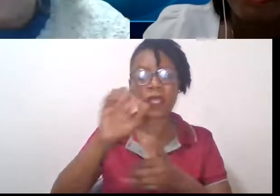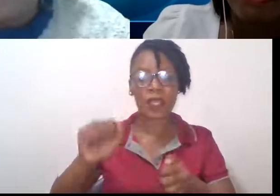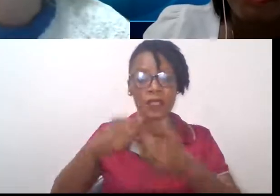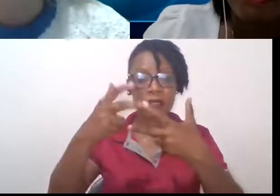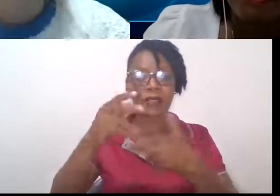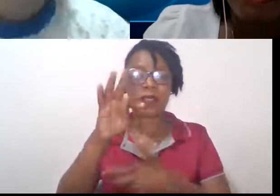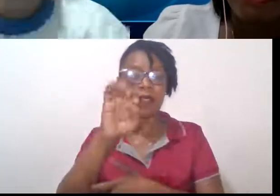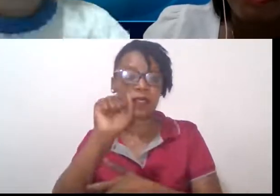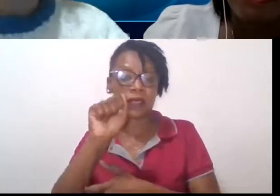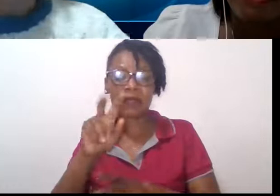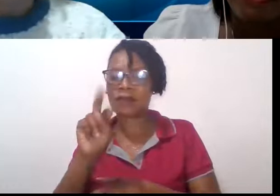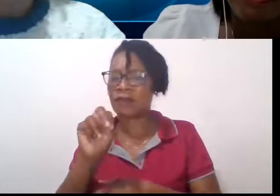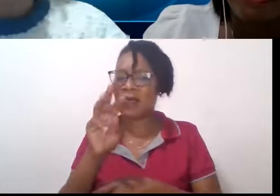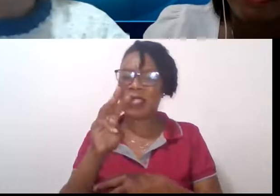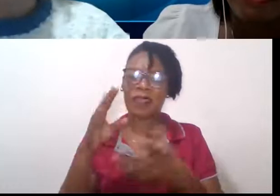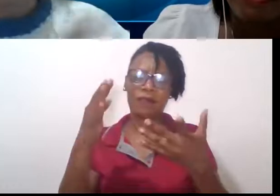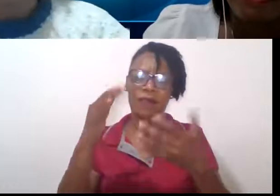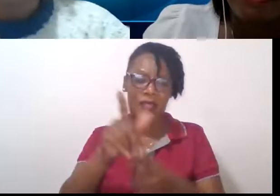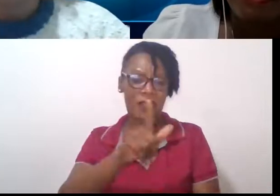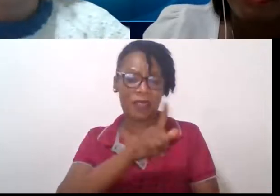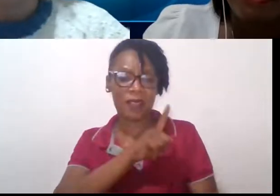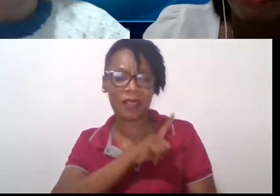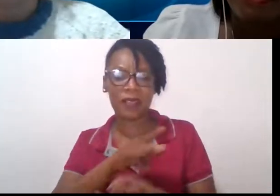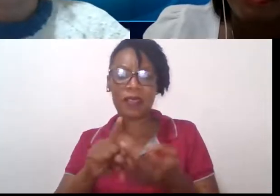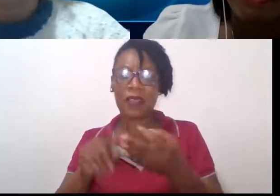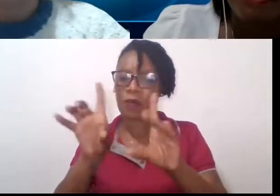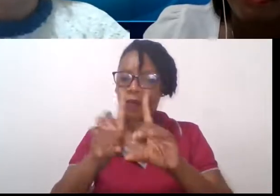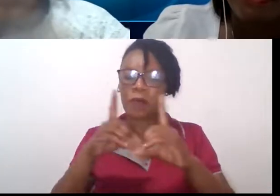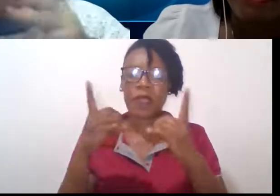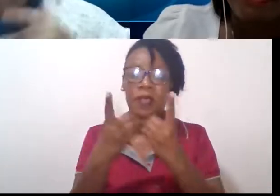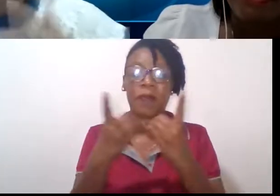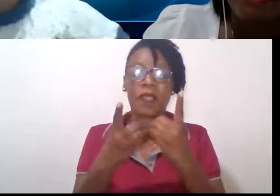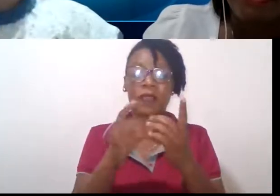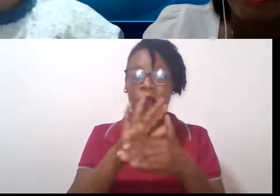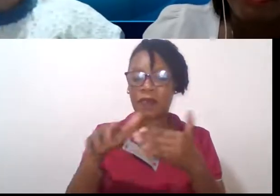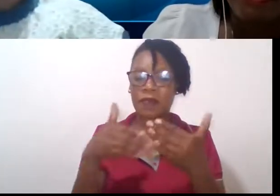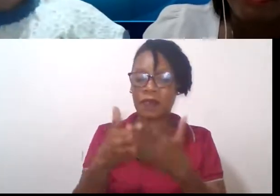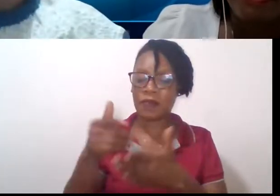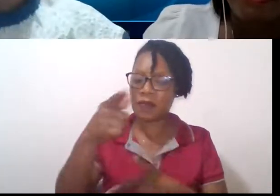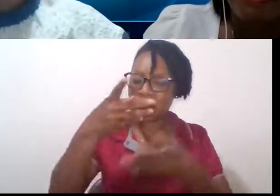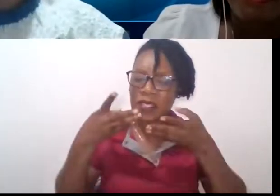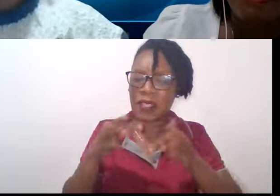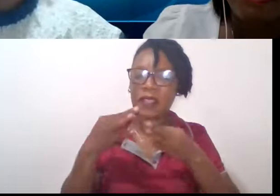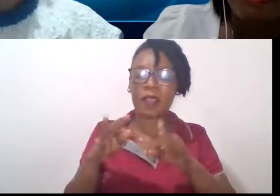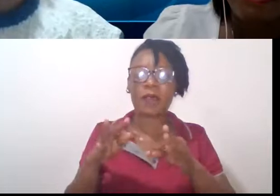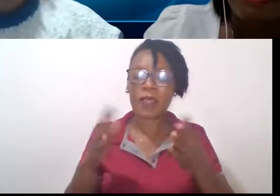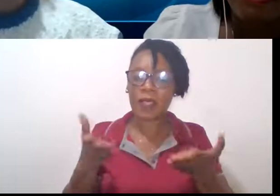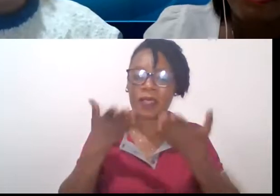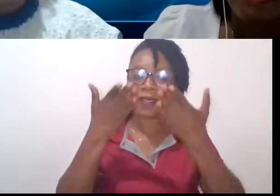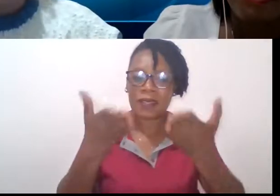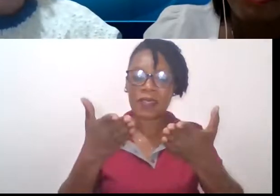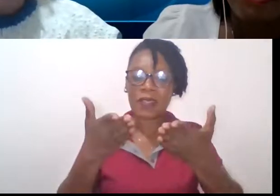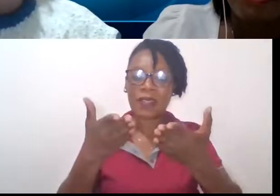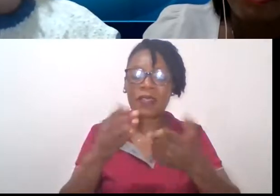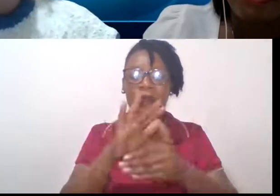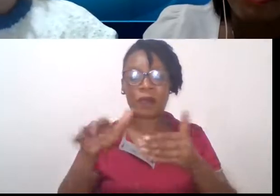torno a liderazgo. Es decir, como departamento y como colegio profesional, nos esmeramos porque les lleguen las mejores de las